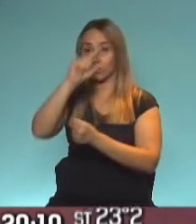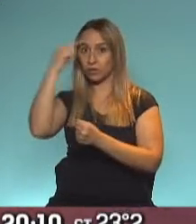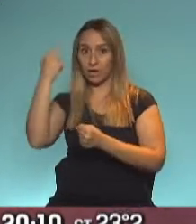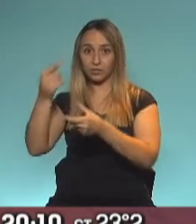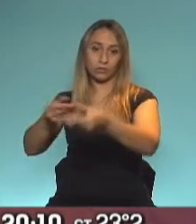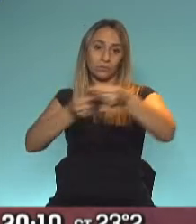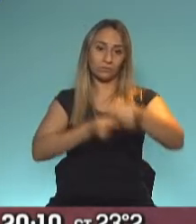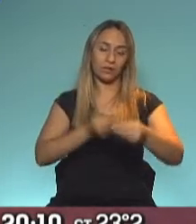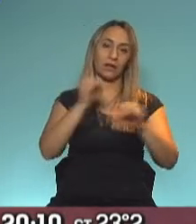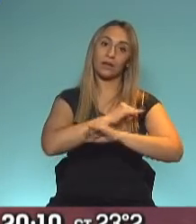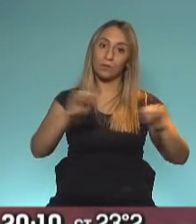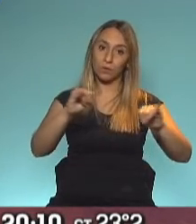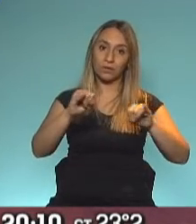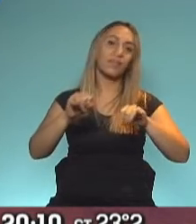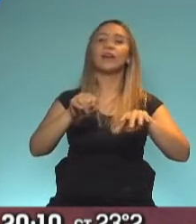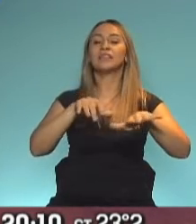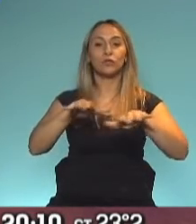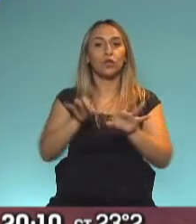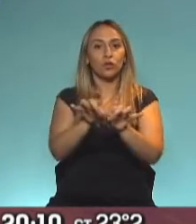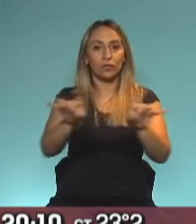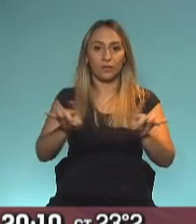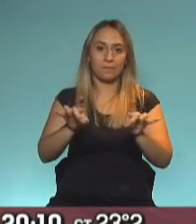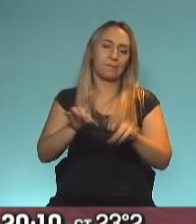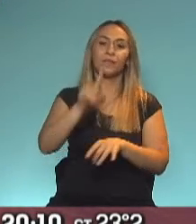el reporte de la situación COVID a nivel país.